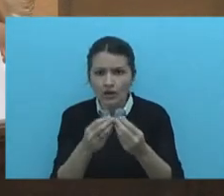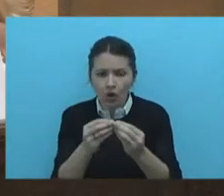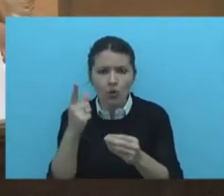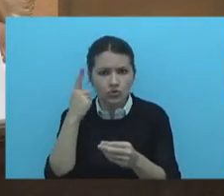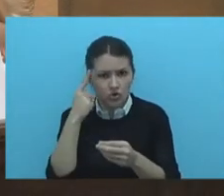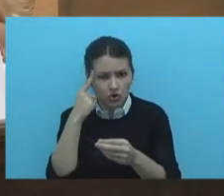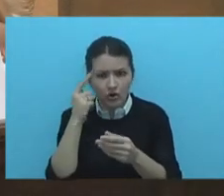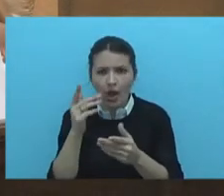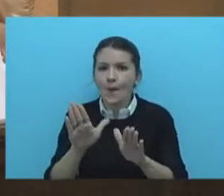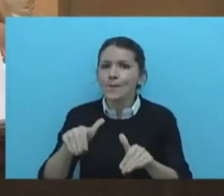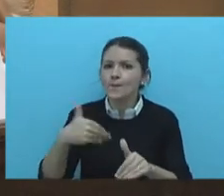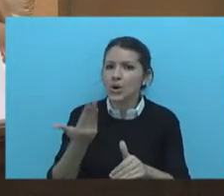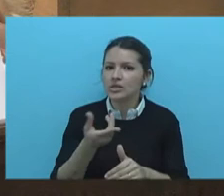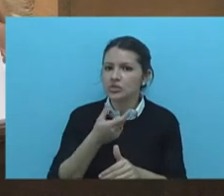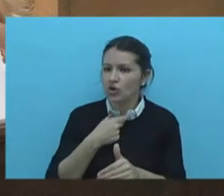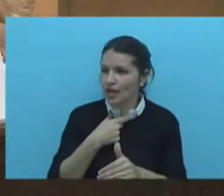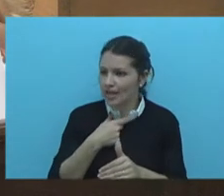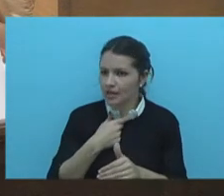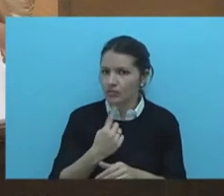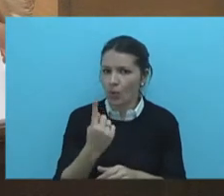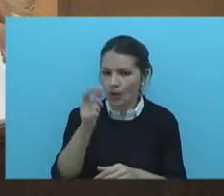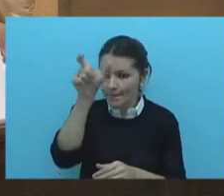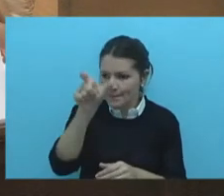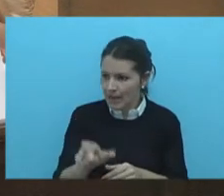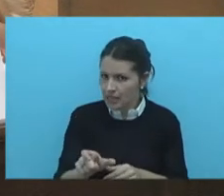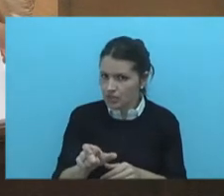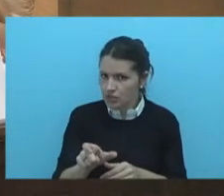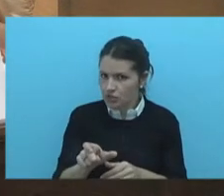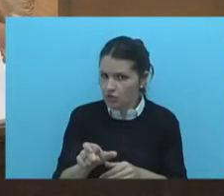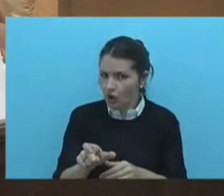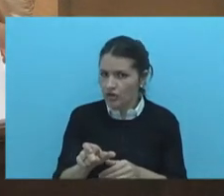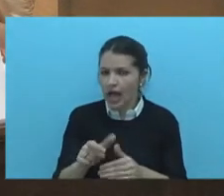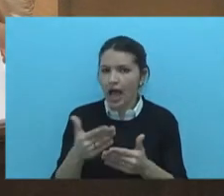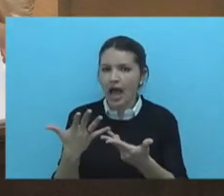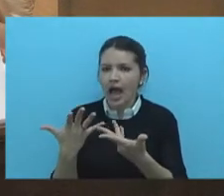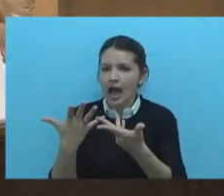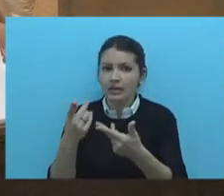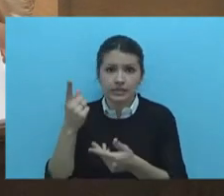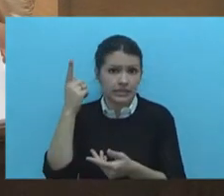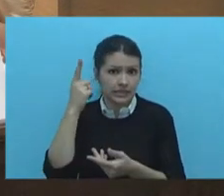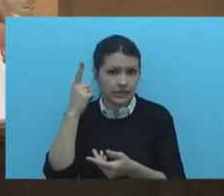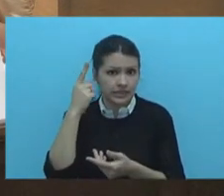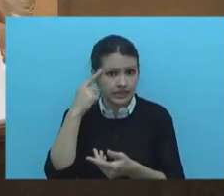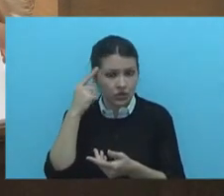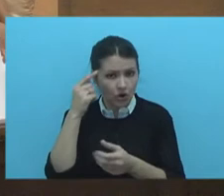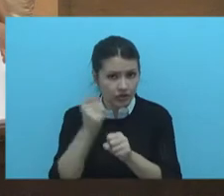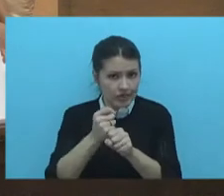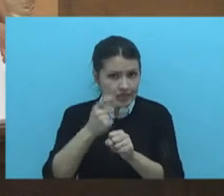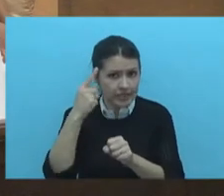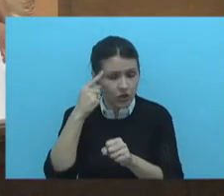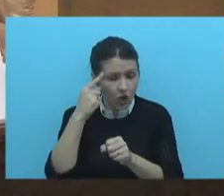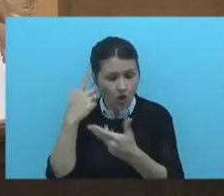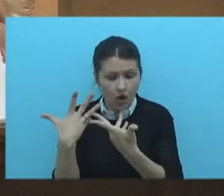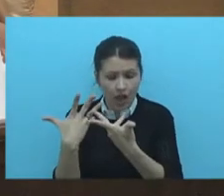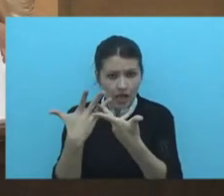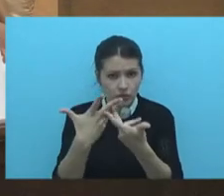siempre. Esto no va a reemplazar el tratamiento psicológico, ya que ese